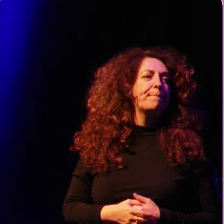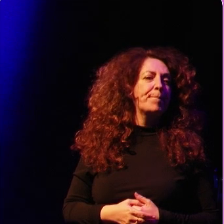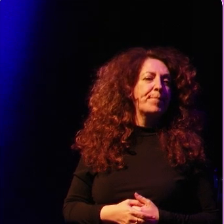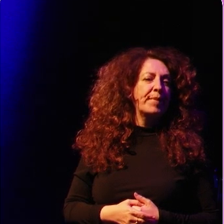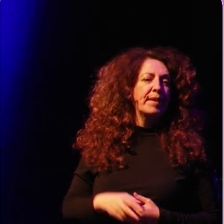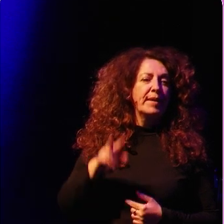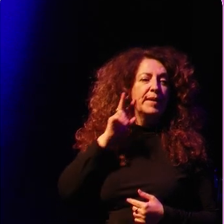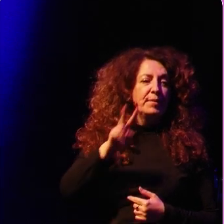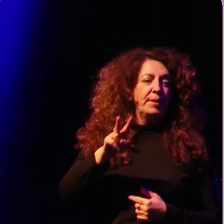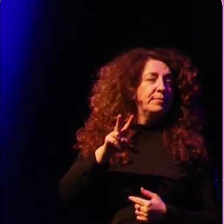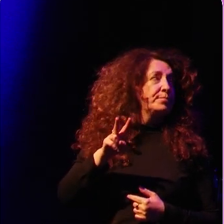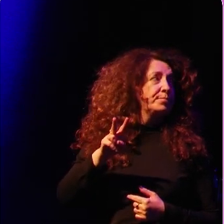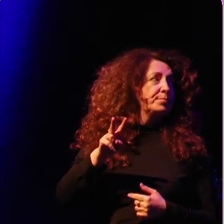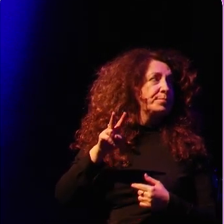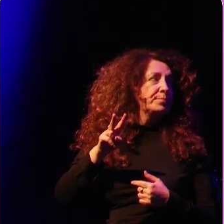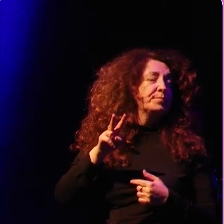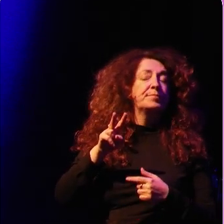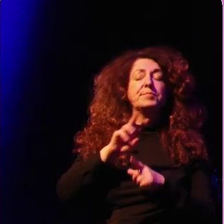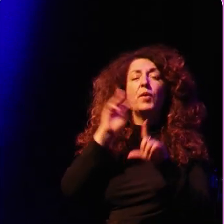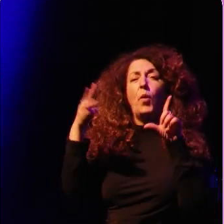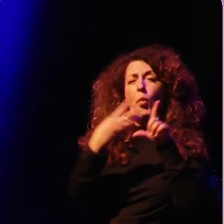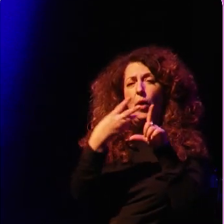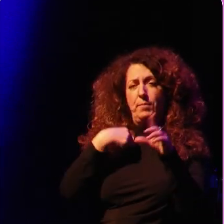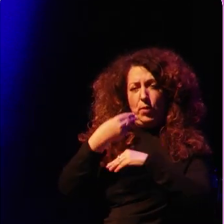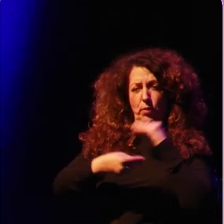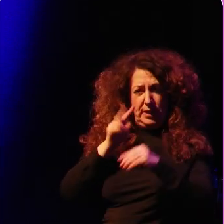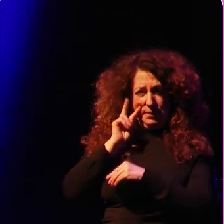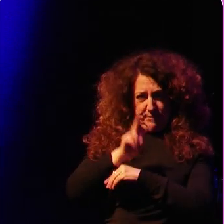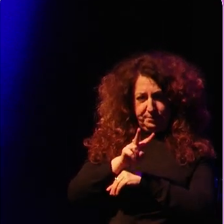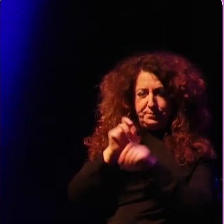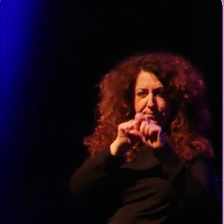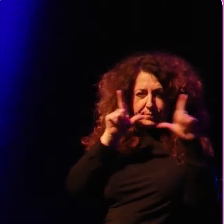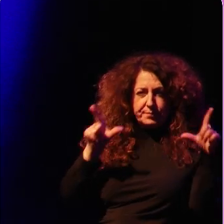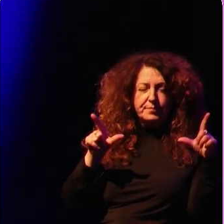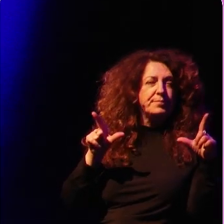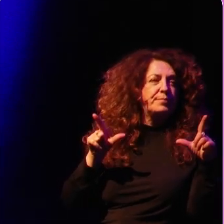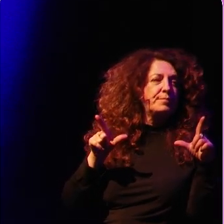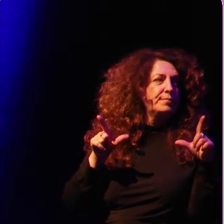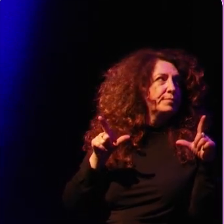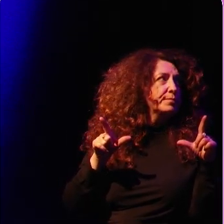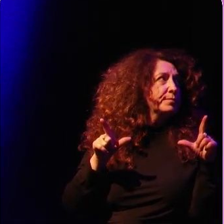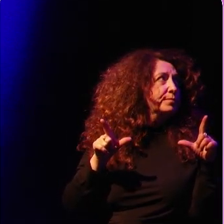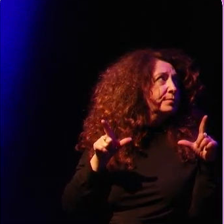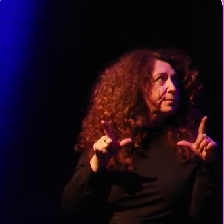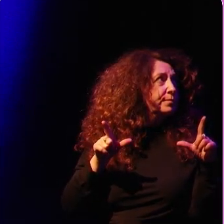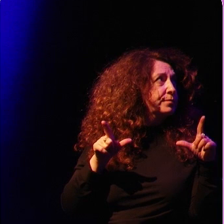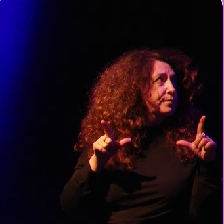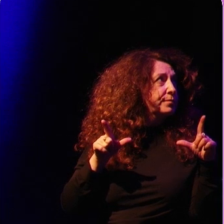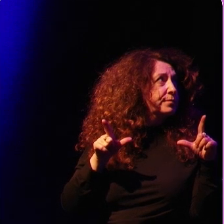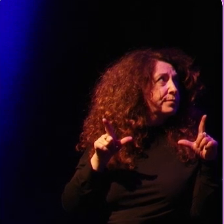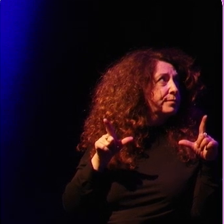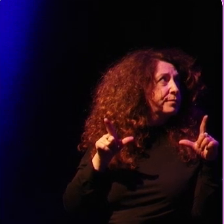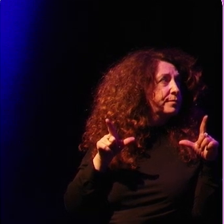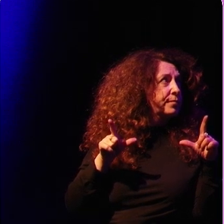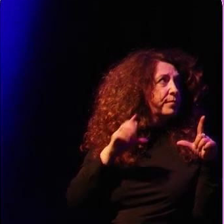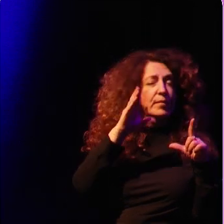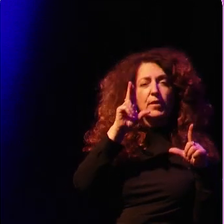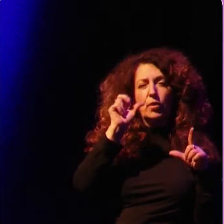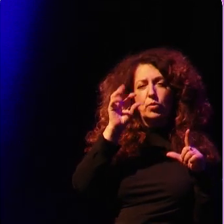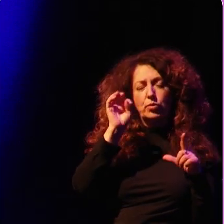Aquí estáis viendo el portal que utilicé. Lo primero que hace el portal, el Custom Speech, en este caso, le voy a dar al play mientras